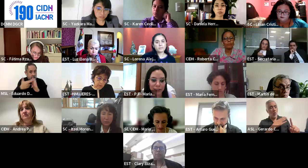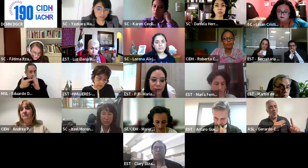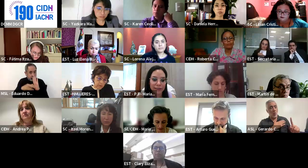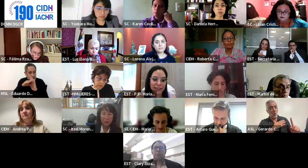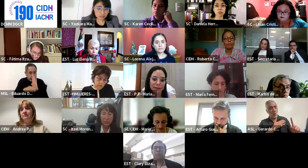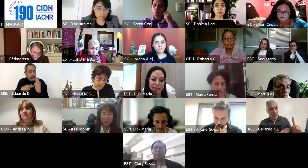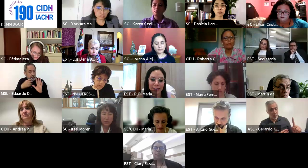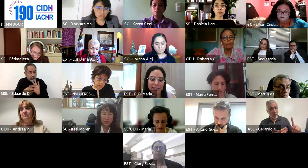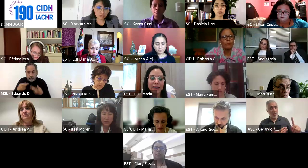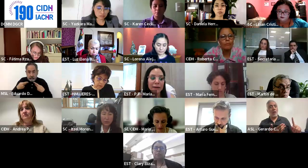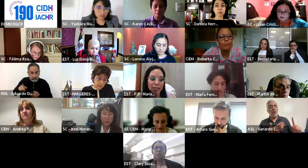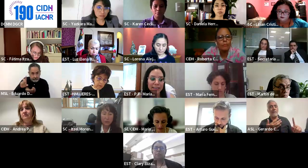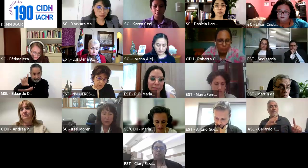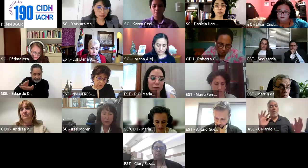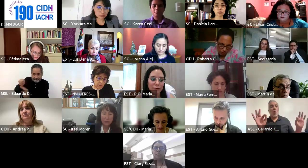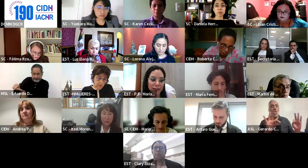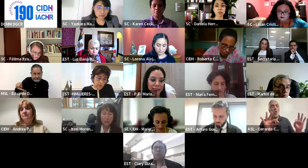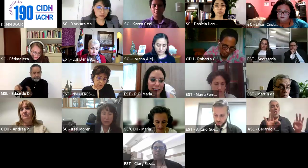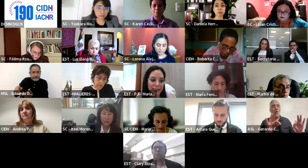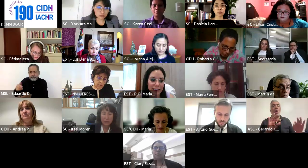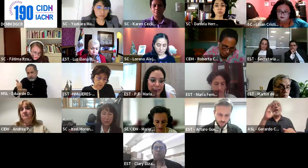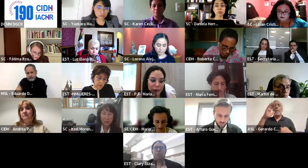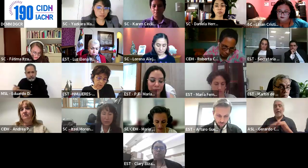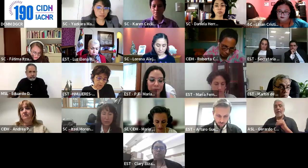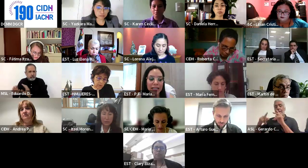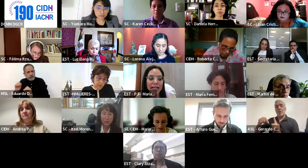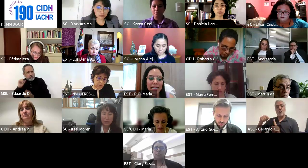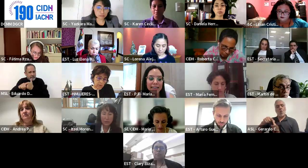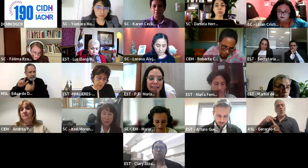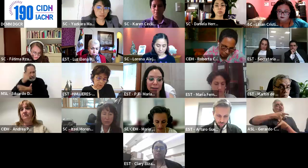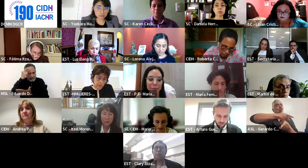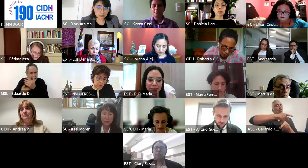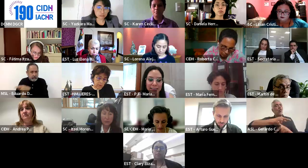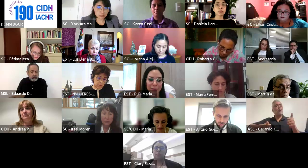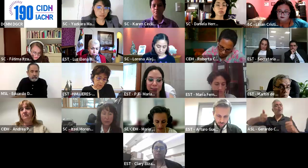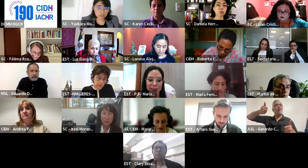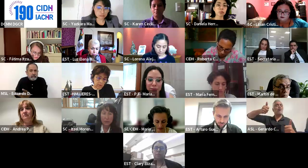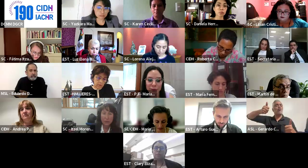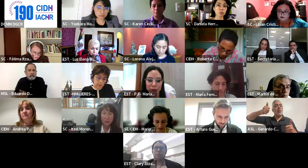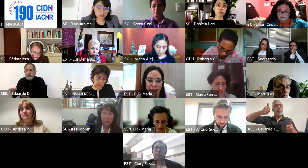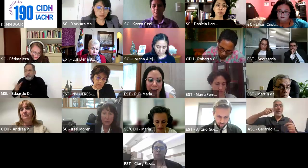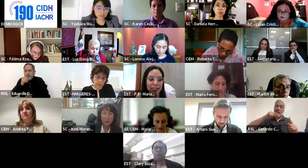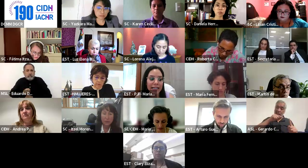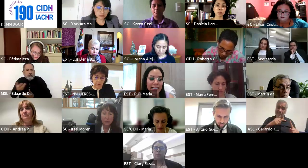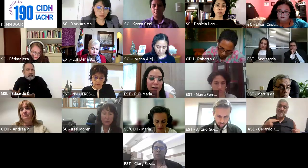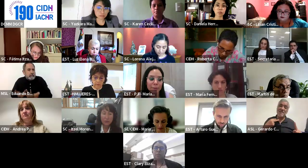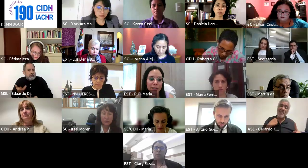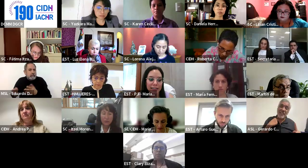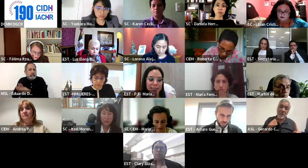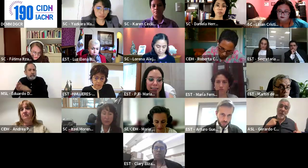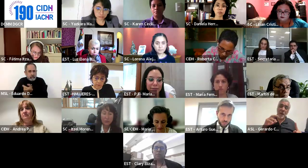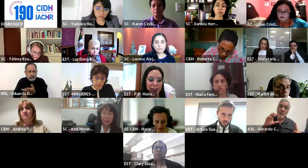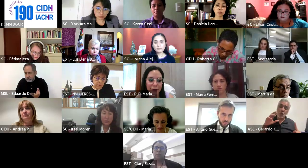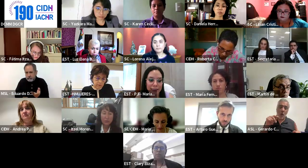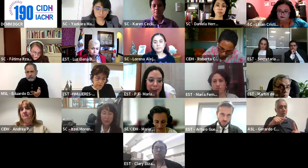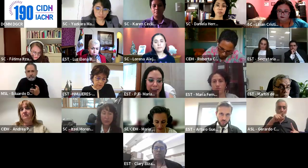la persona con discapacidad, víctima u ofendida del delito, es incapaz de expresar su voluntad y comprender